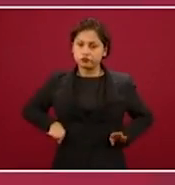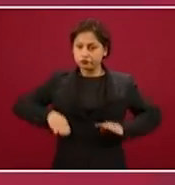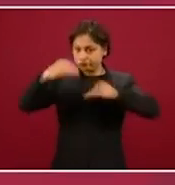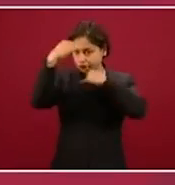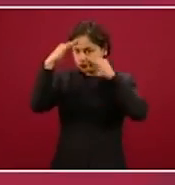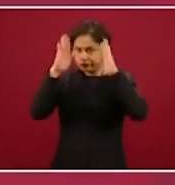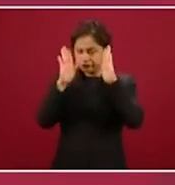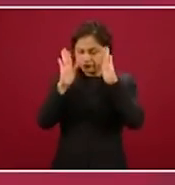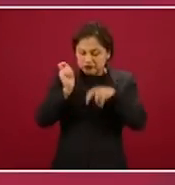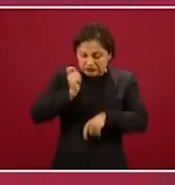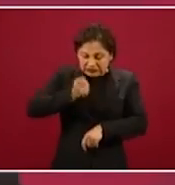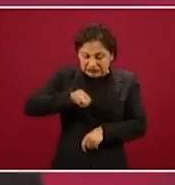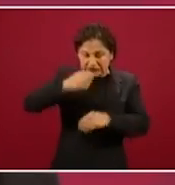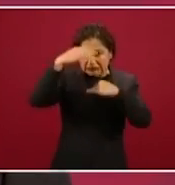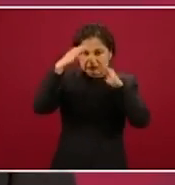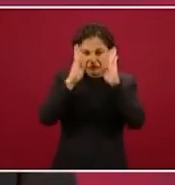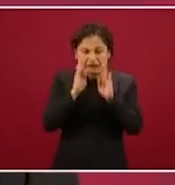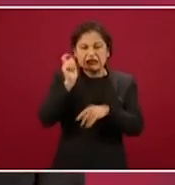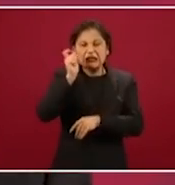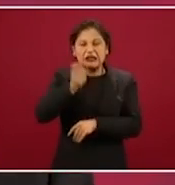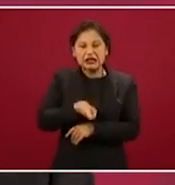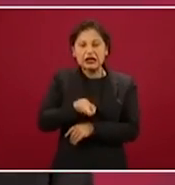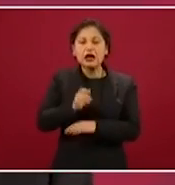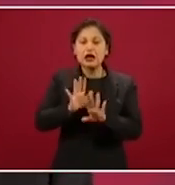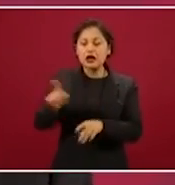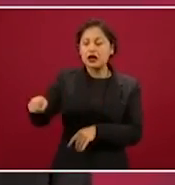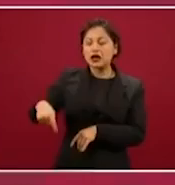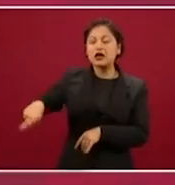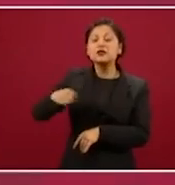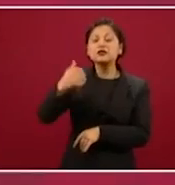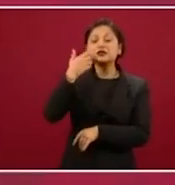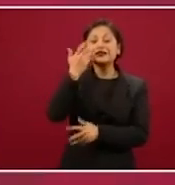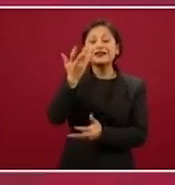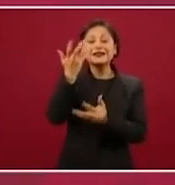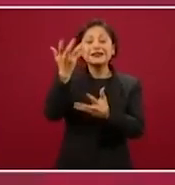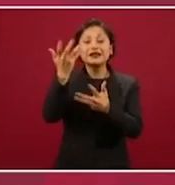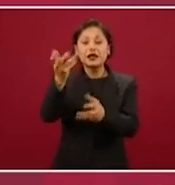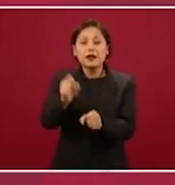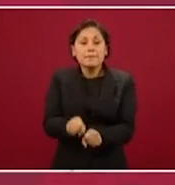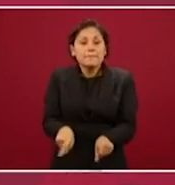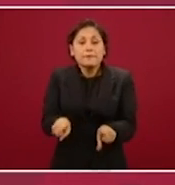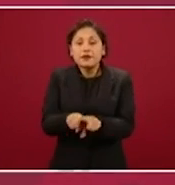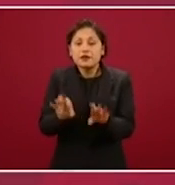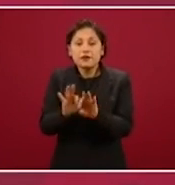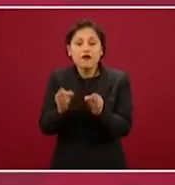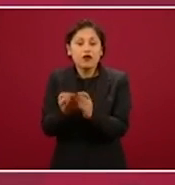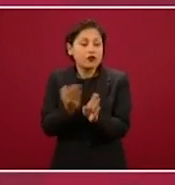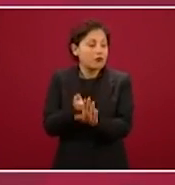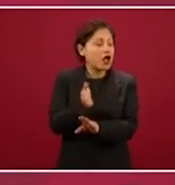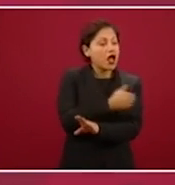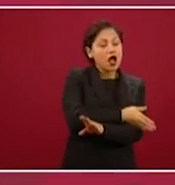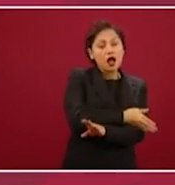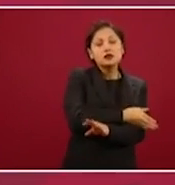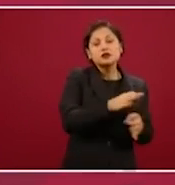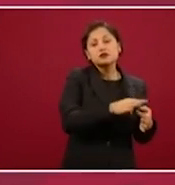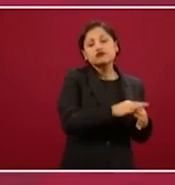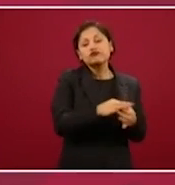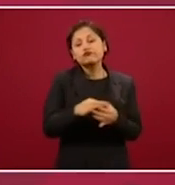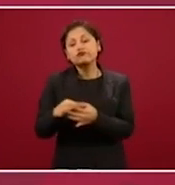que las cosas sigan como estaban. Porque significa mantener